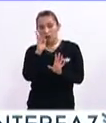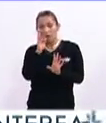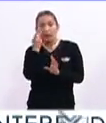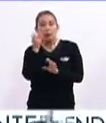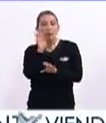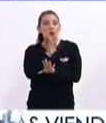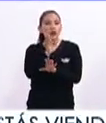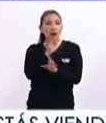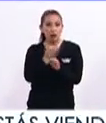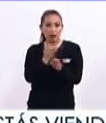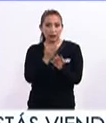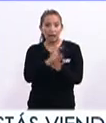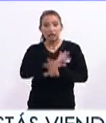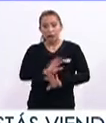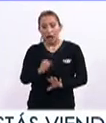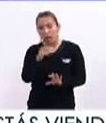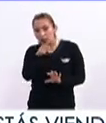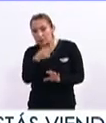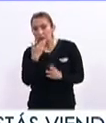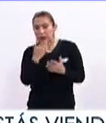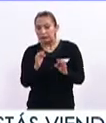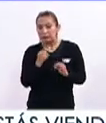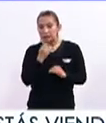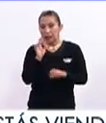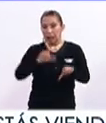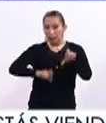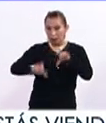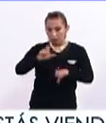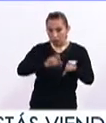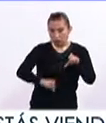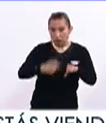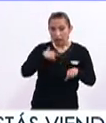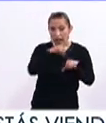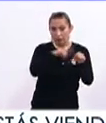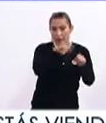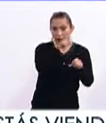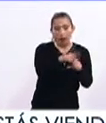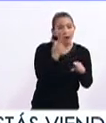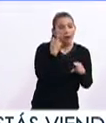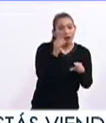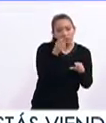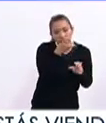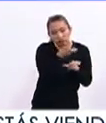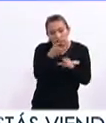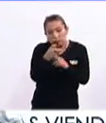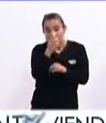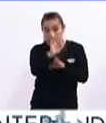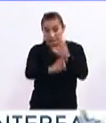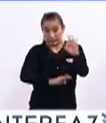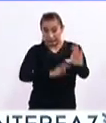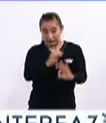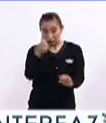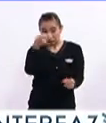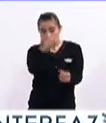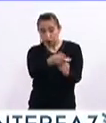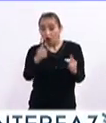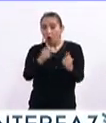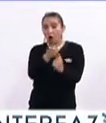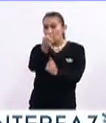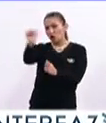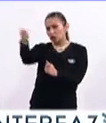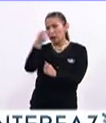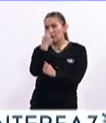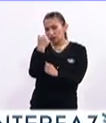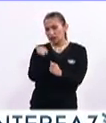preclínica, es decir, ya se ha demostrado su eficacia en el laboratorio y en animales de experimentación. Este tratamiento, administrado junto con cualquier